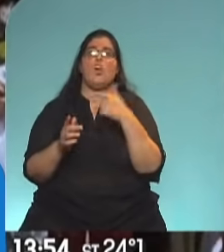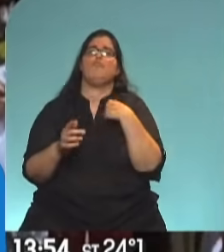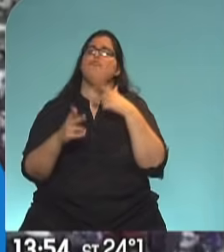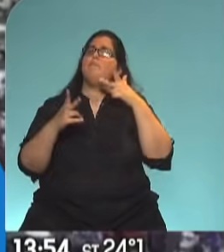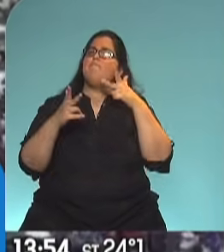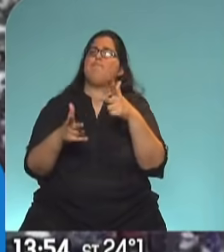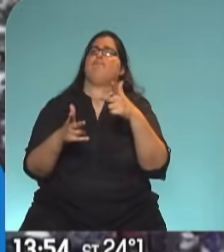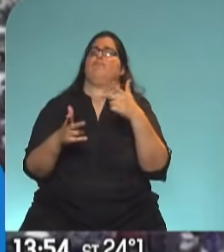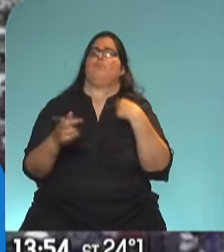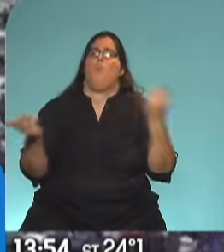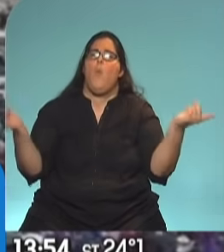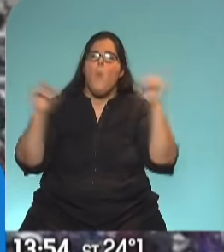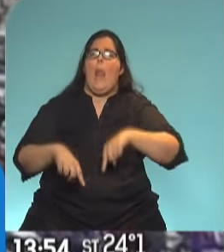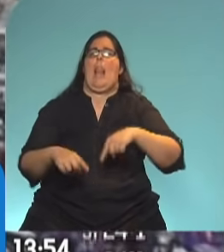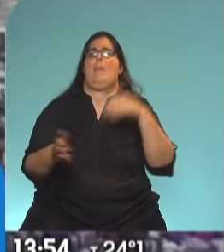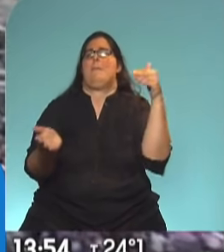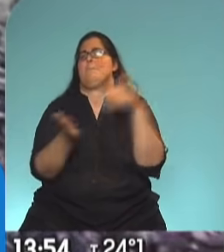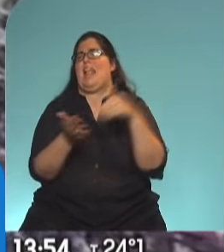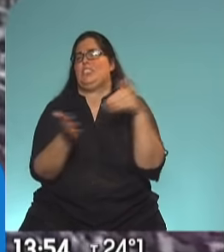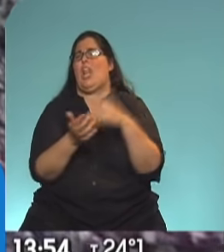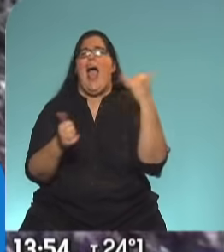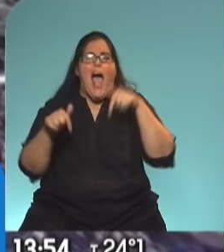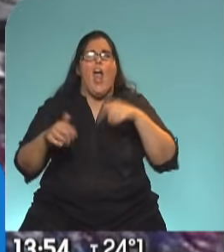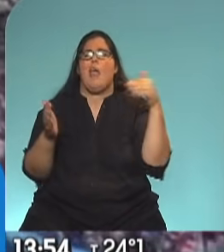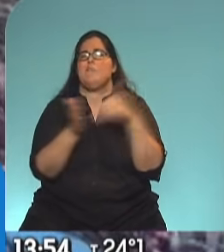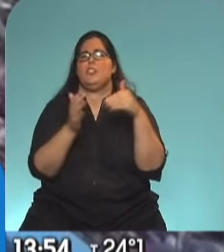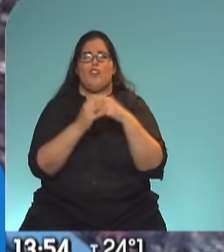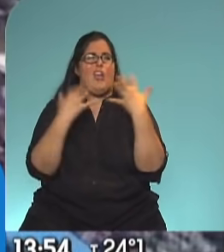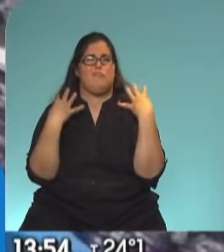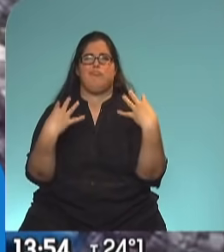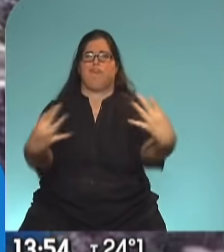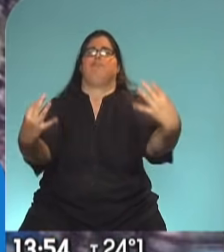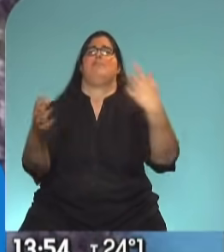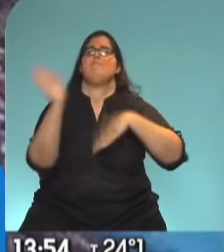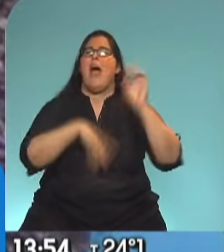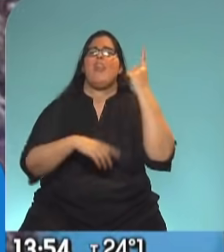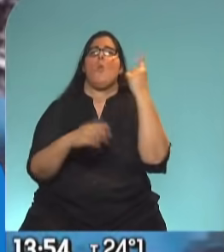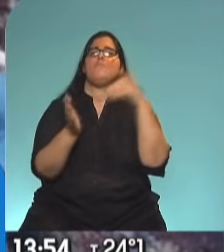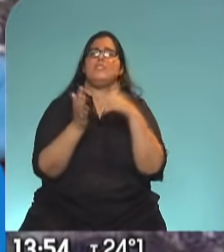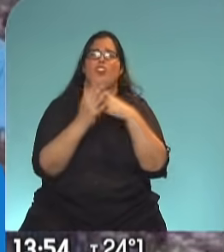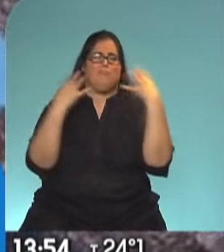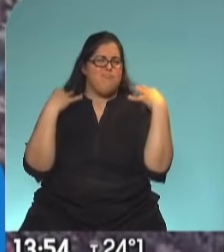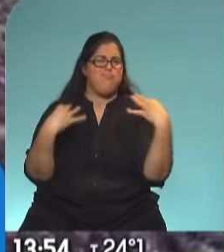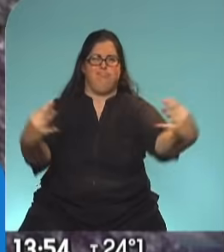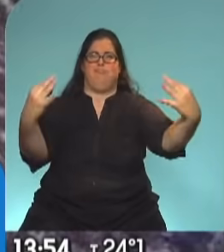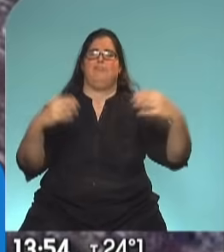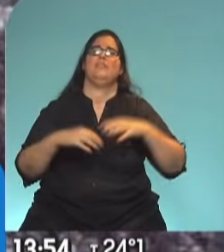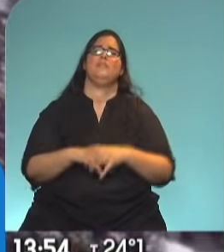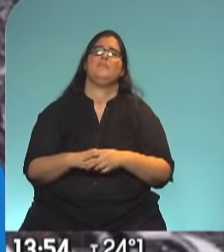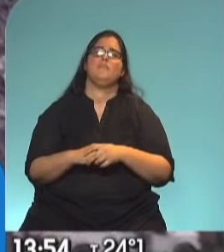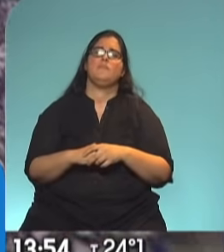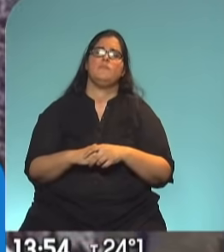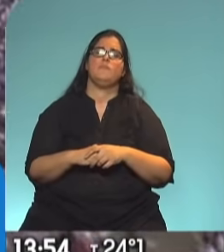volveremos millones, ahora somos millones, hermanas y hermanos, y aquí más de un millón de gente concentrada.